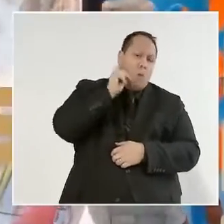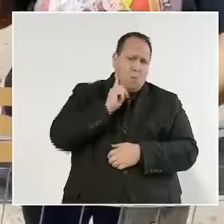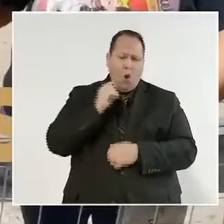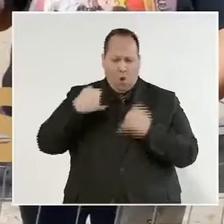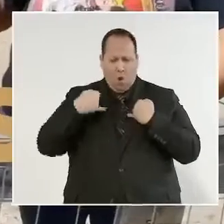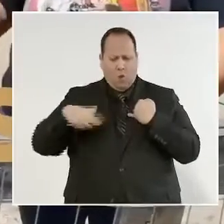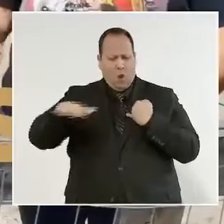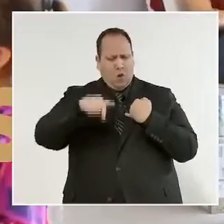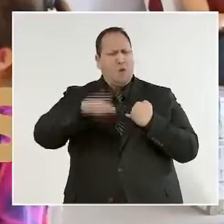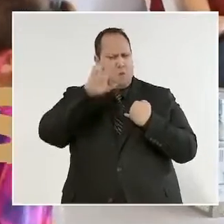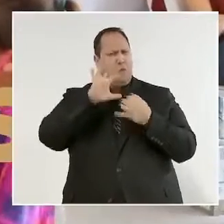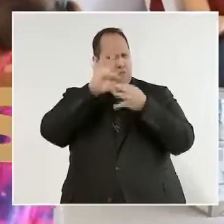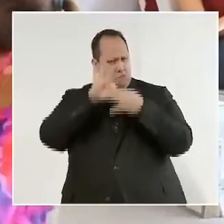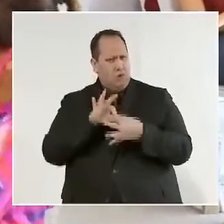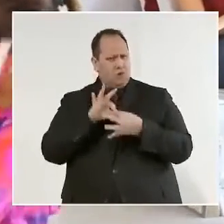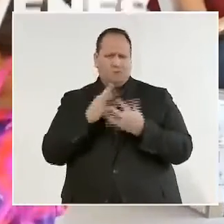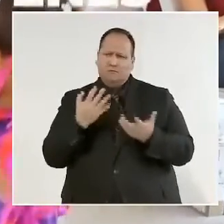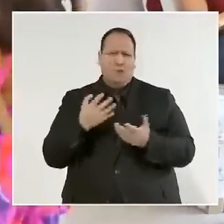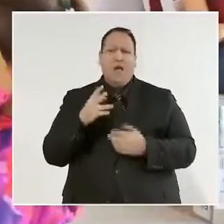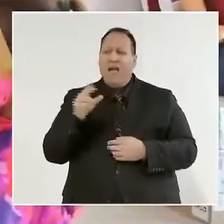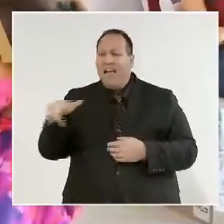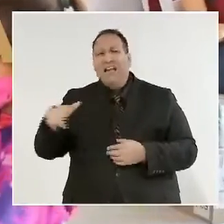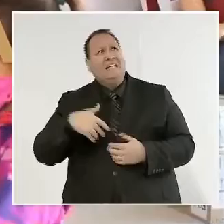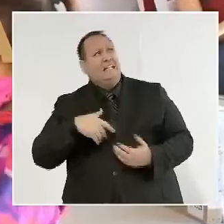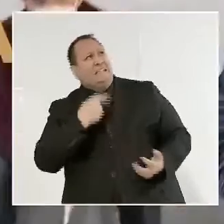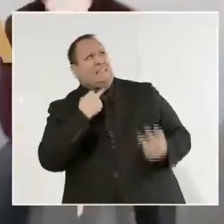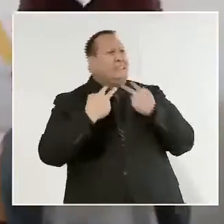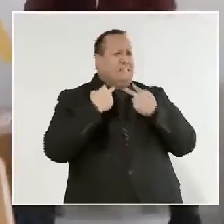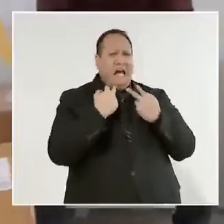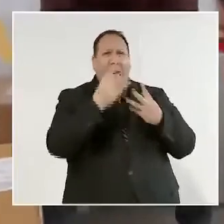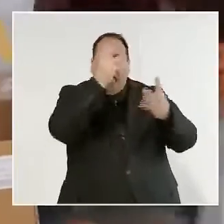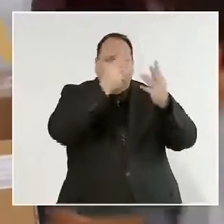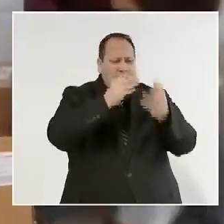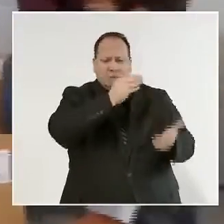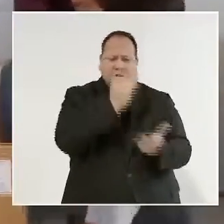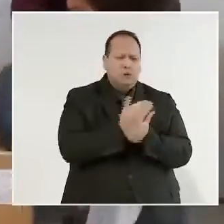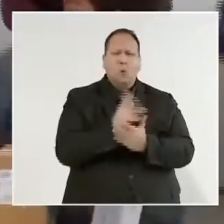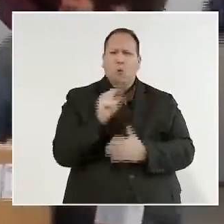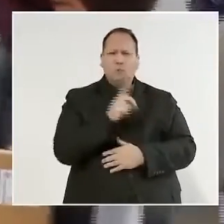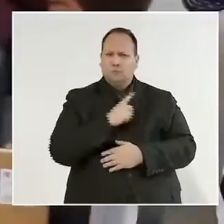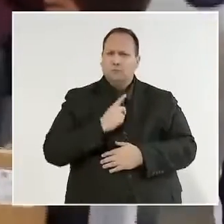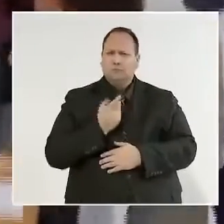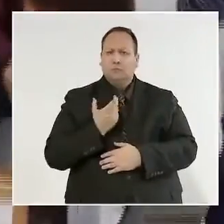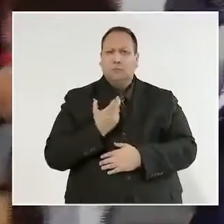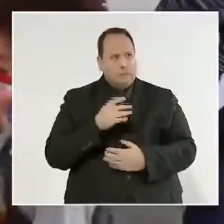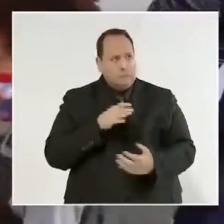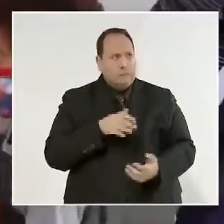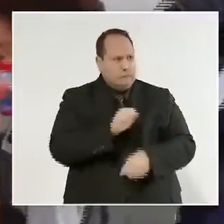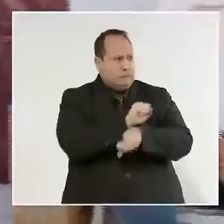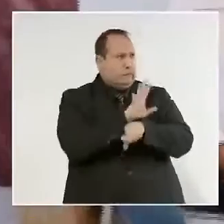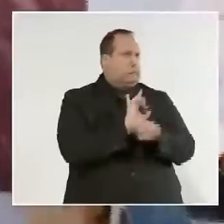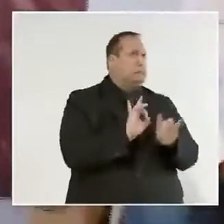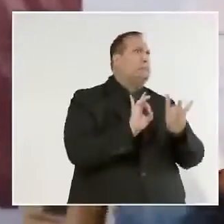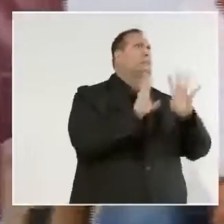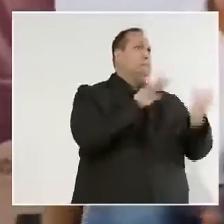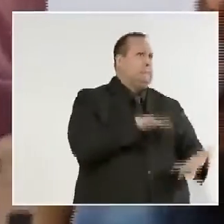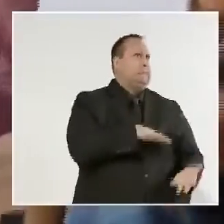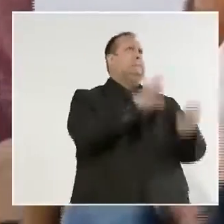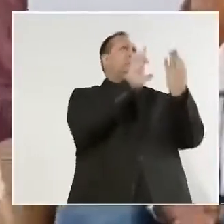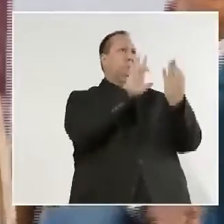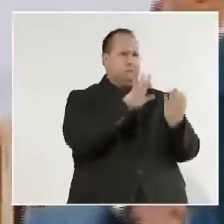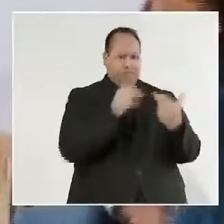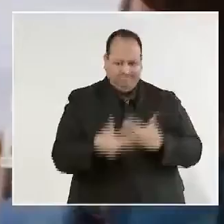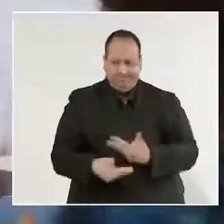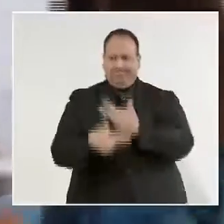469,748 despensas. Nuestras niñas, niños y jóvenes bajacalifornianos no deben tener freno en su